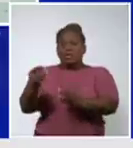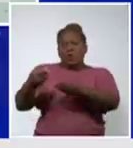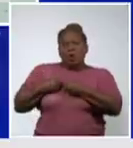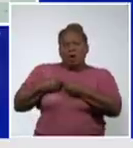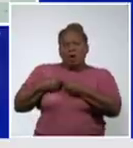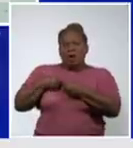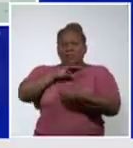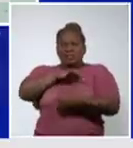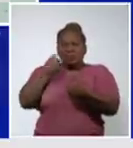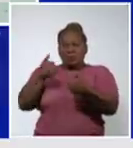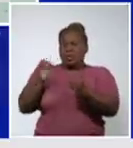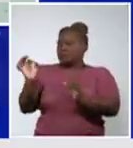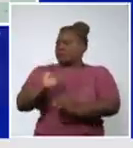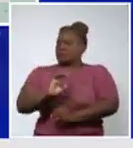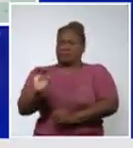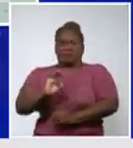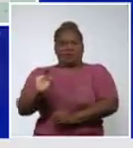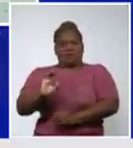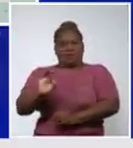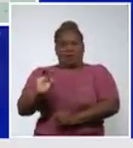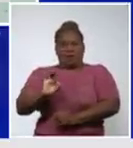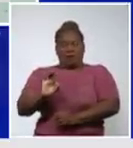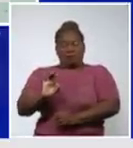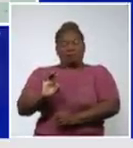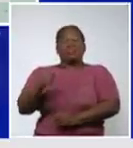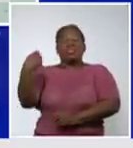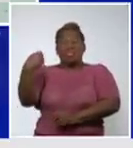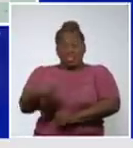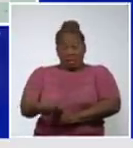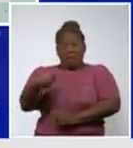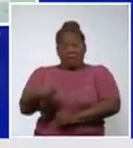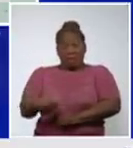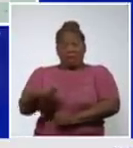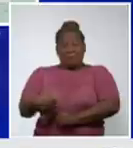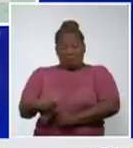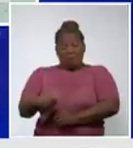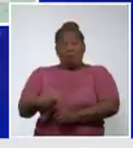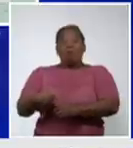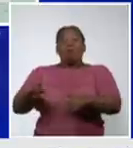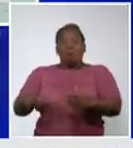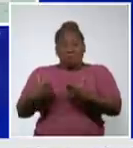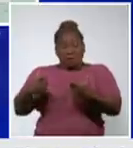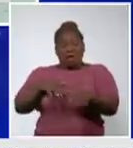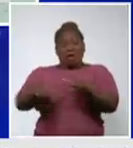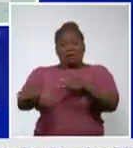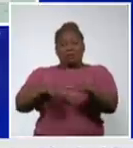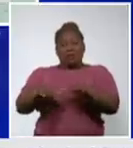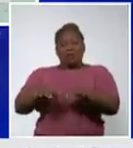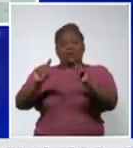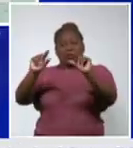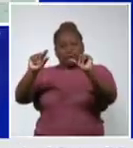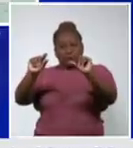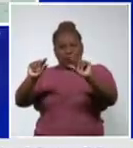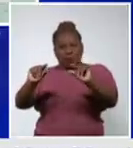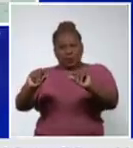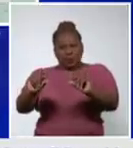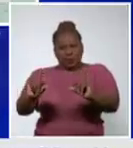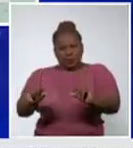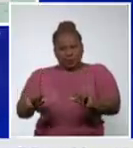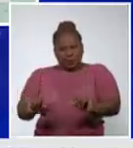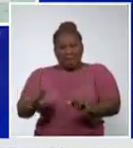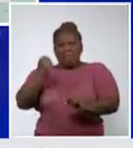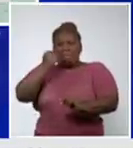formas tenemos que reducir, seguir haciendo las acciones para que realmente se pueda consolidar